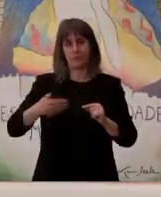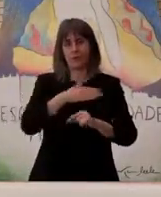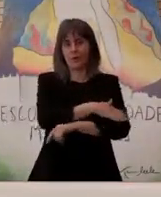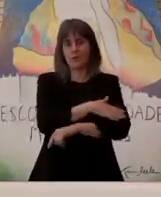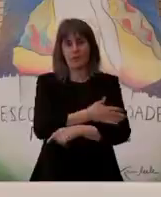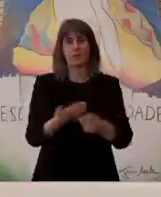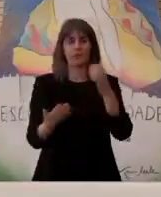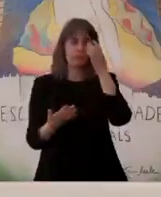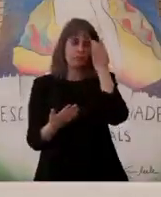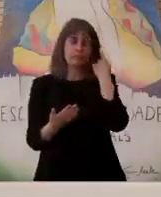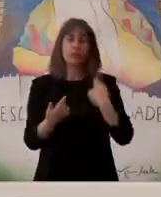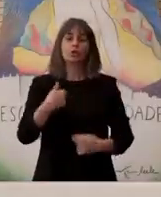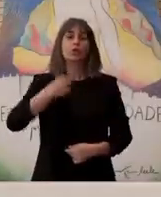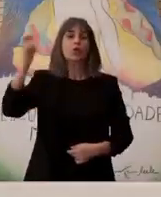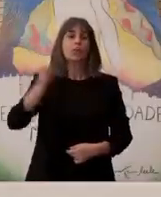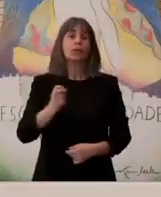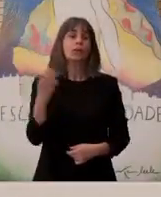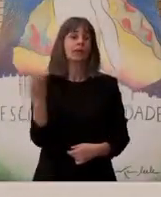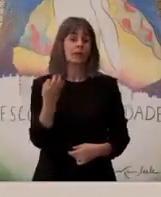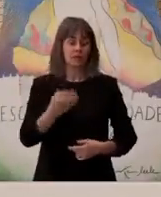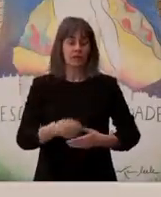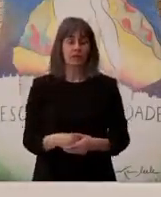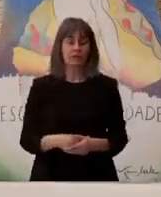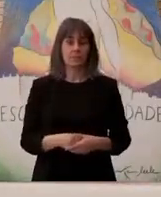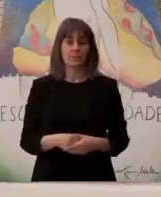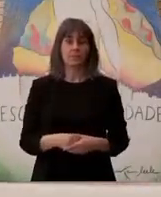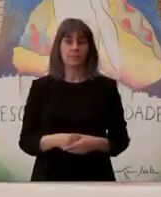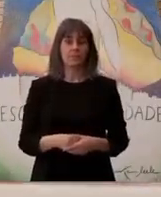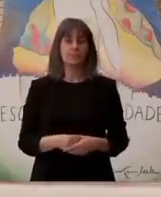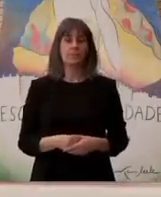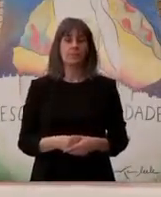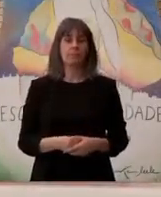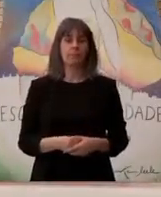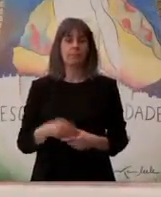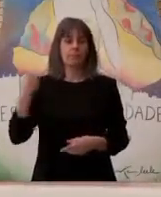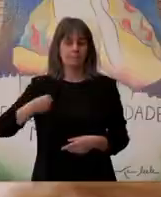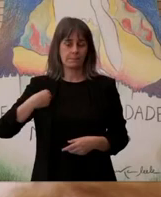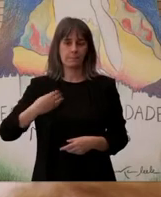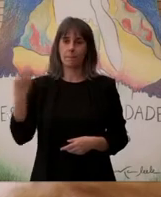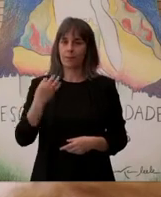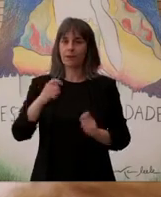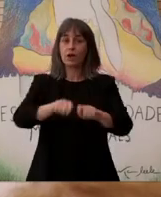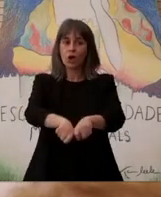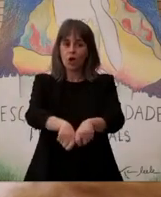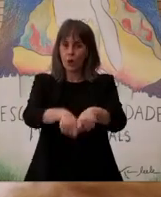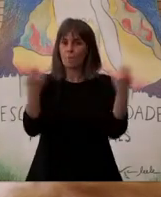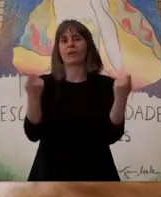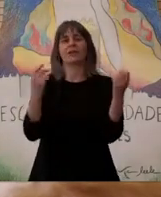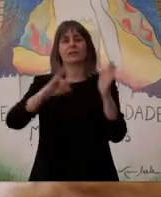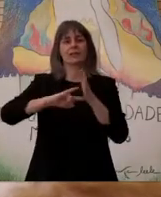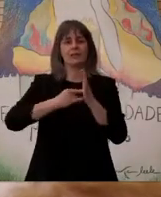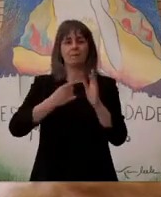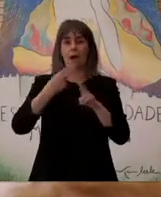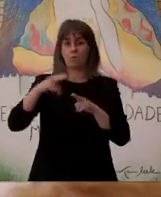Por qué viña de que de qué efectivamente había que romper o sistema